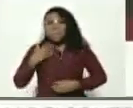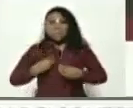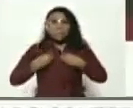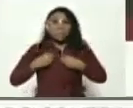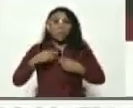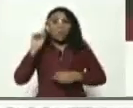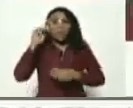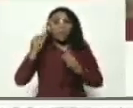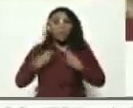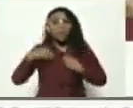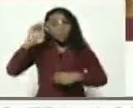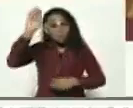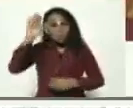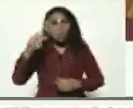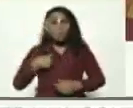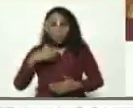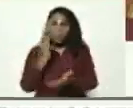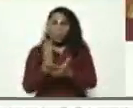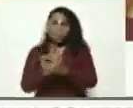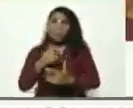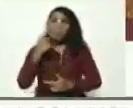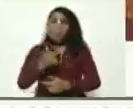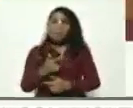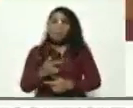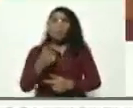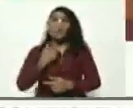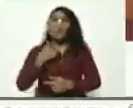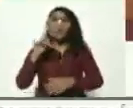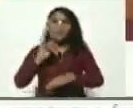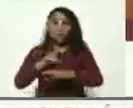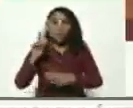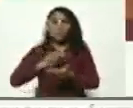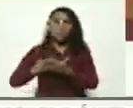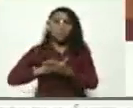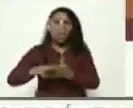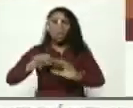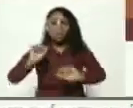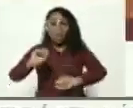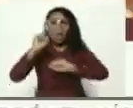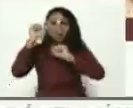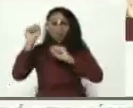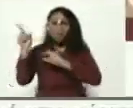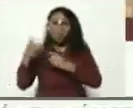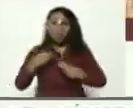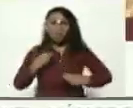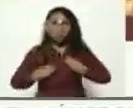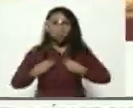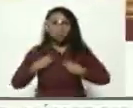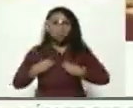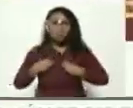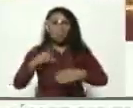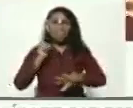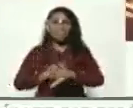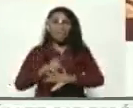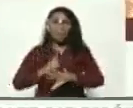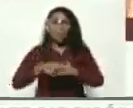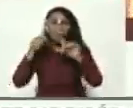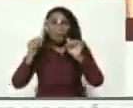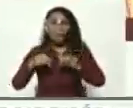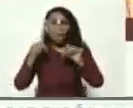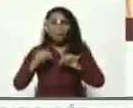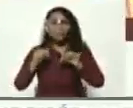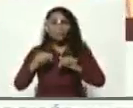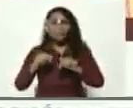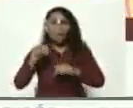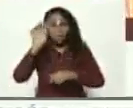futuro, yo siempre lo digo. Nos toca resolver victoriosamente sus angustias en los tiempos de hoy y